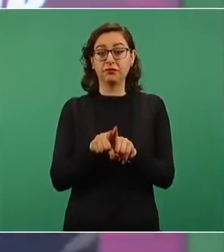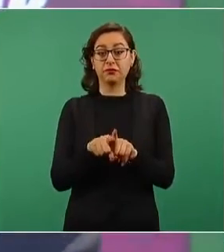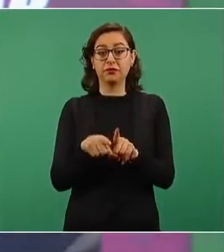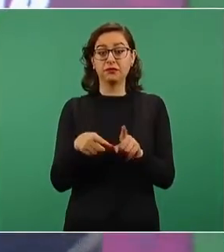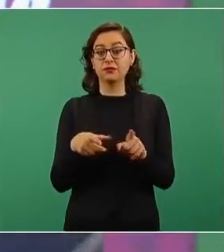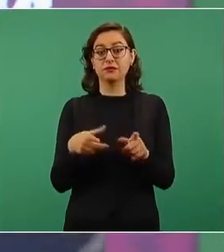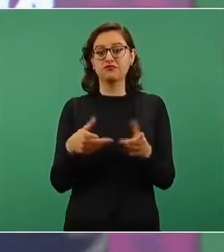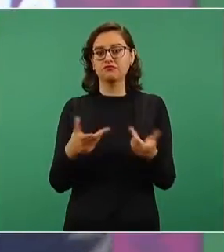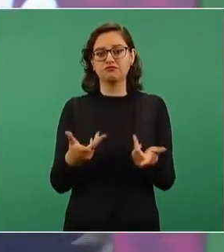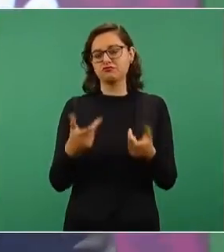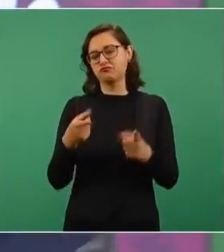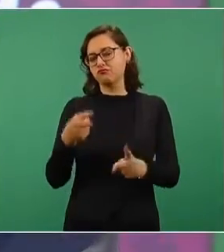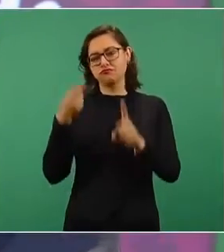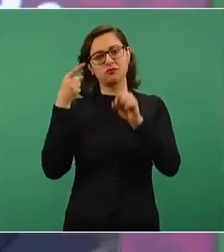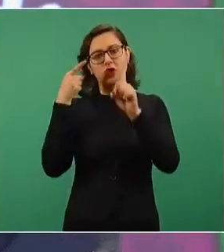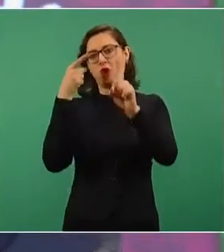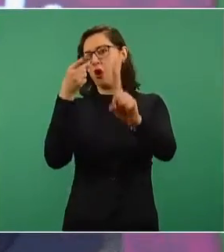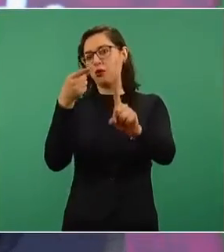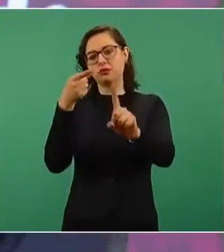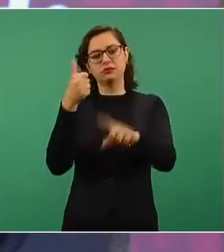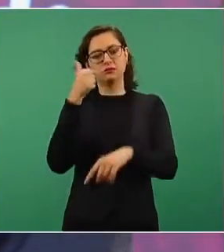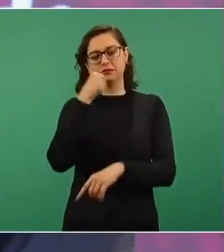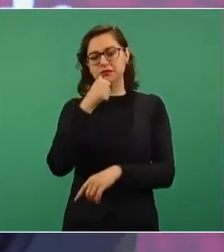los mismos propósitos